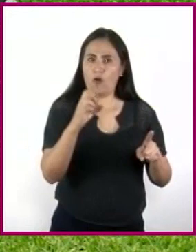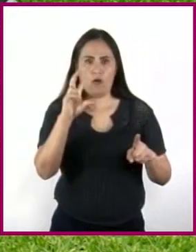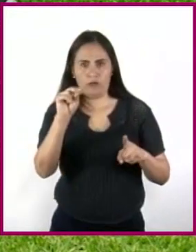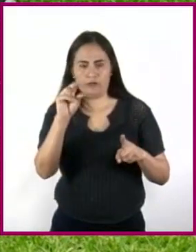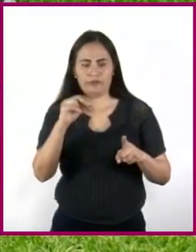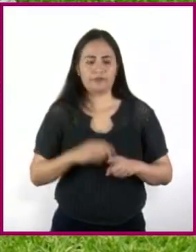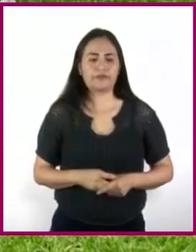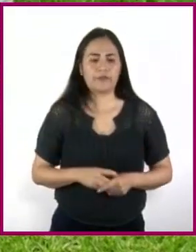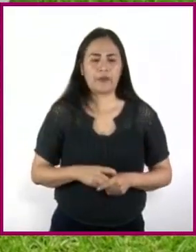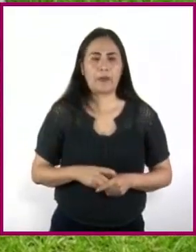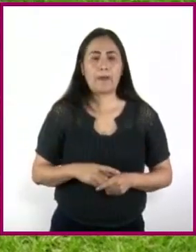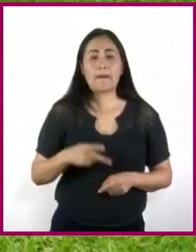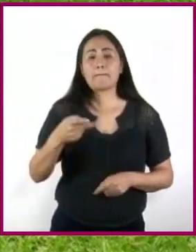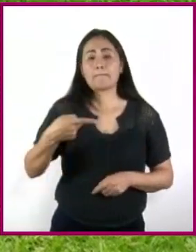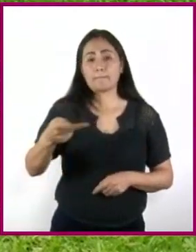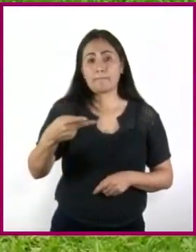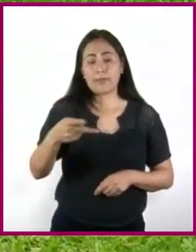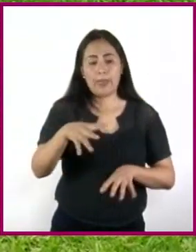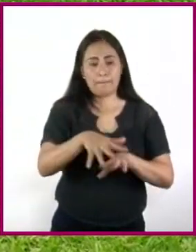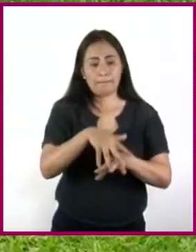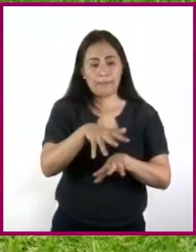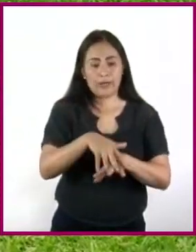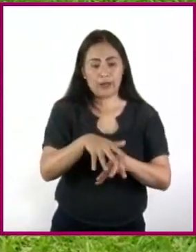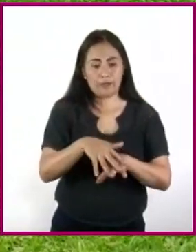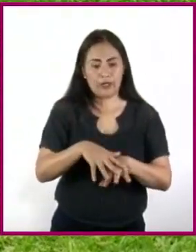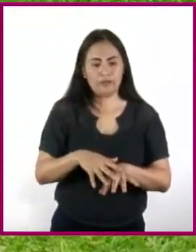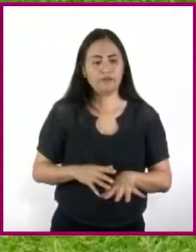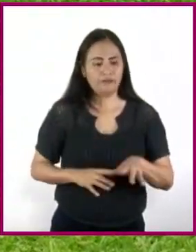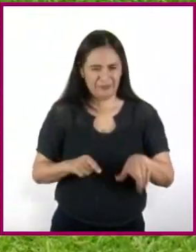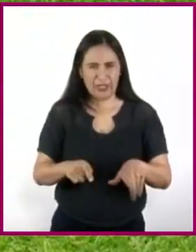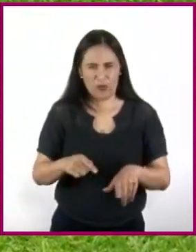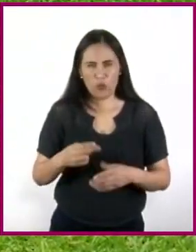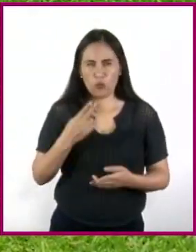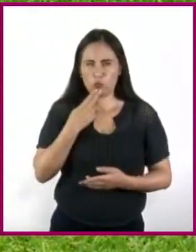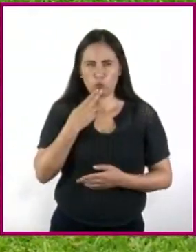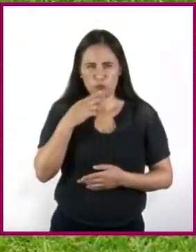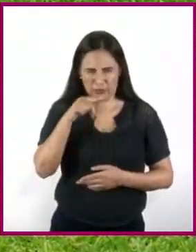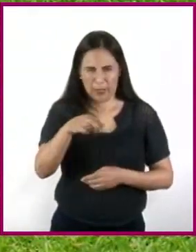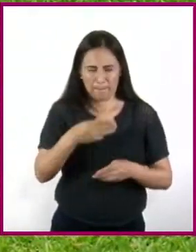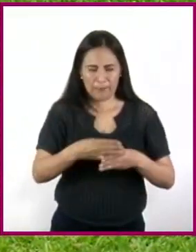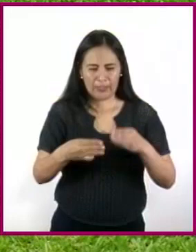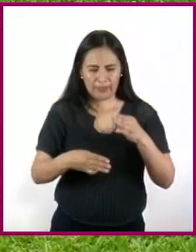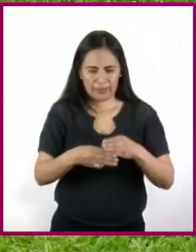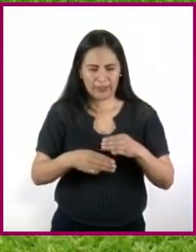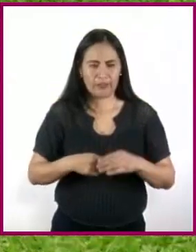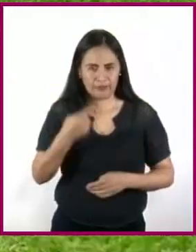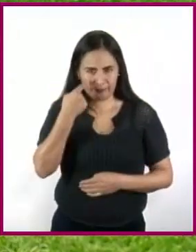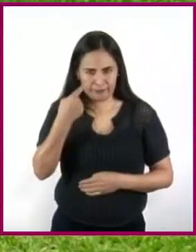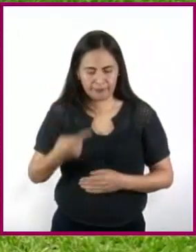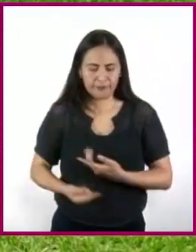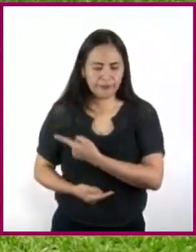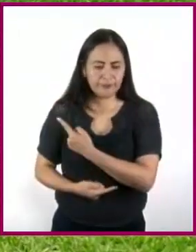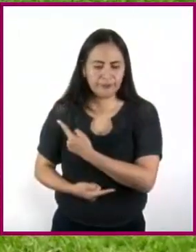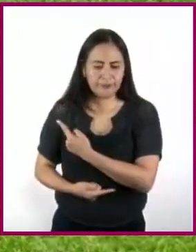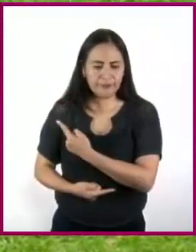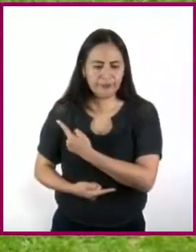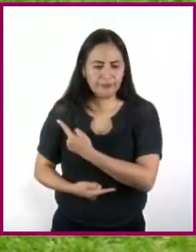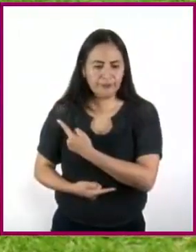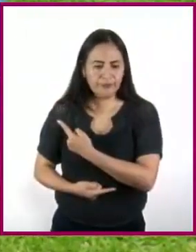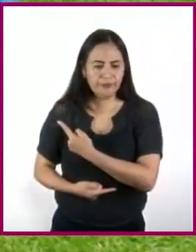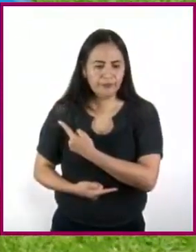apoyar nuestro pie en la parte más trasera de la base o del implemento que estemos utilizando, y lo que vamos a hacer es zancada